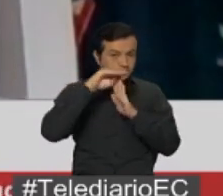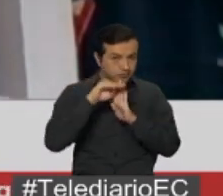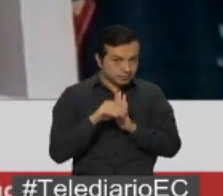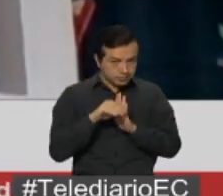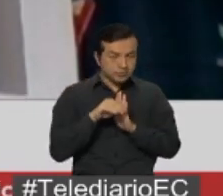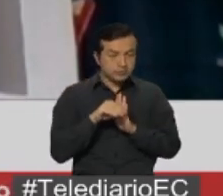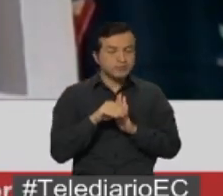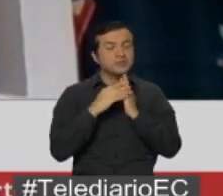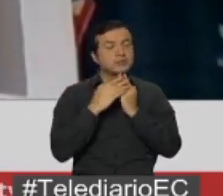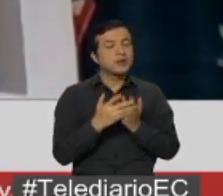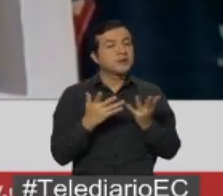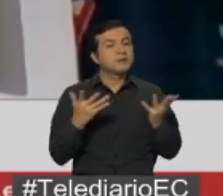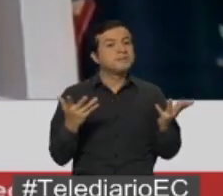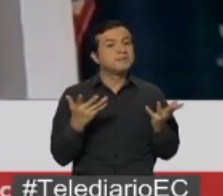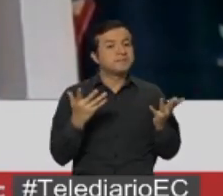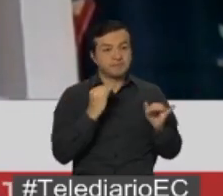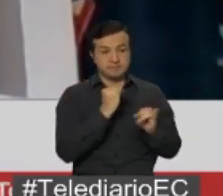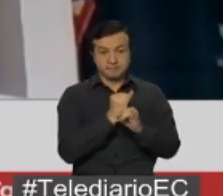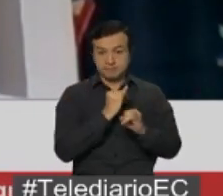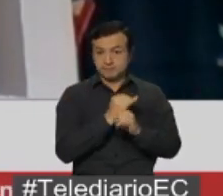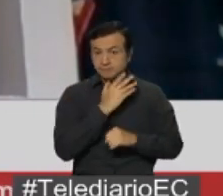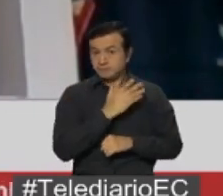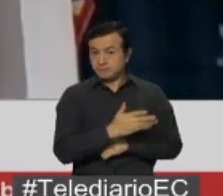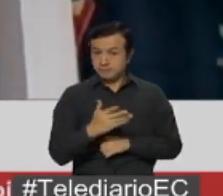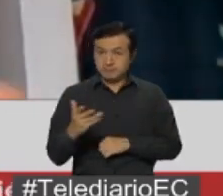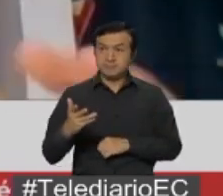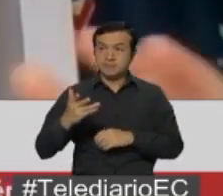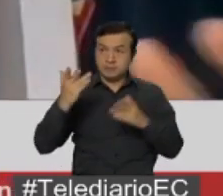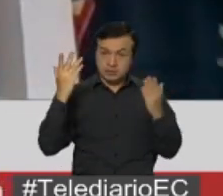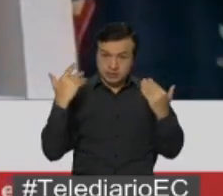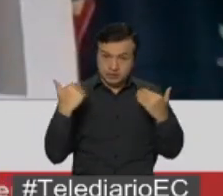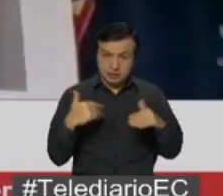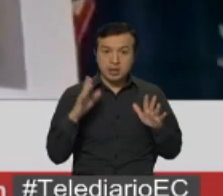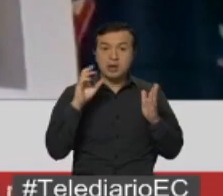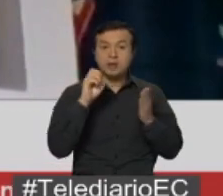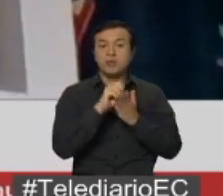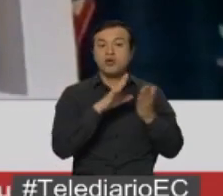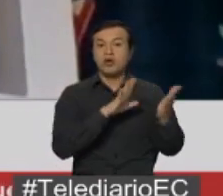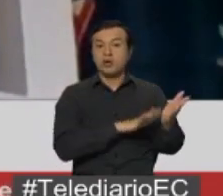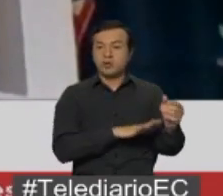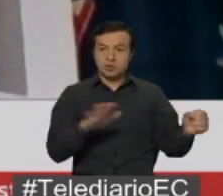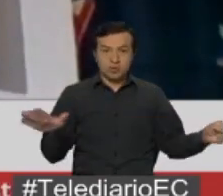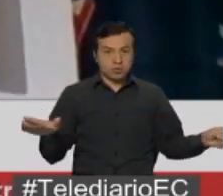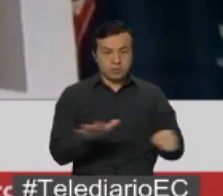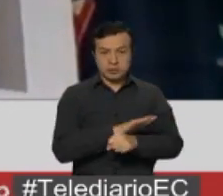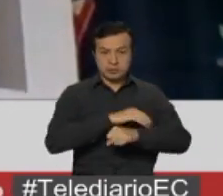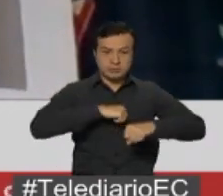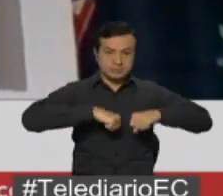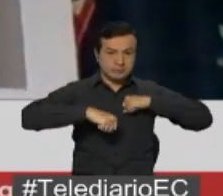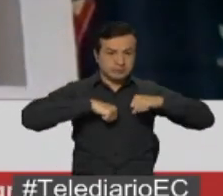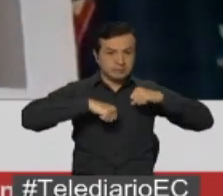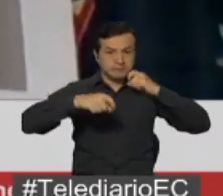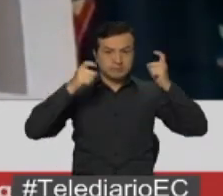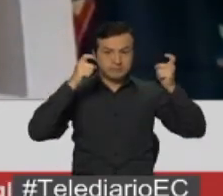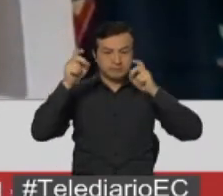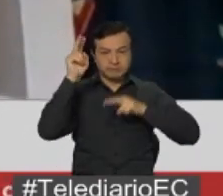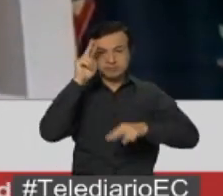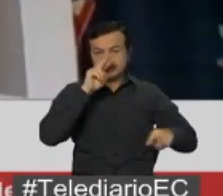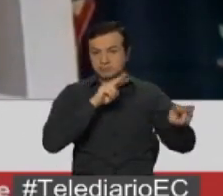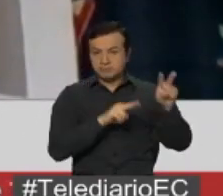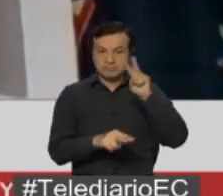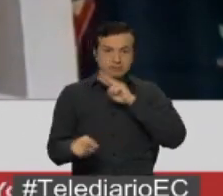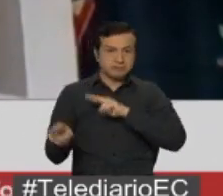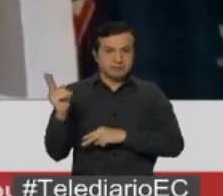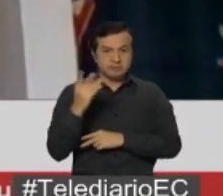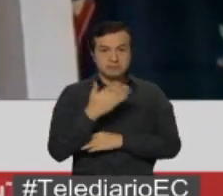acuerdo estas entidades han hecho un programa integral de gestión para poder sobrellevar de la mejor